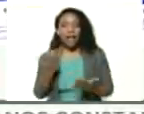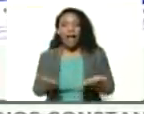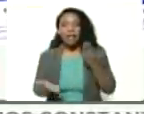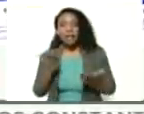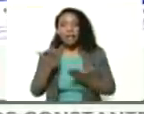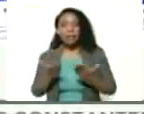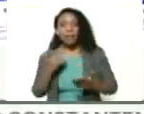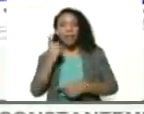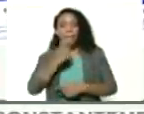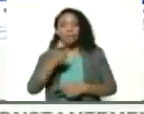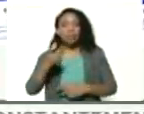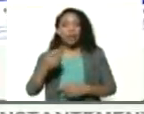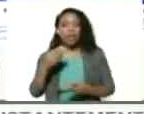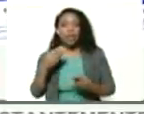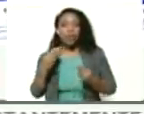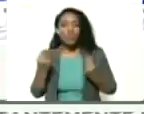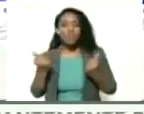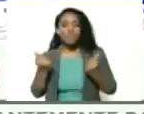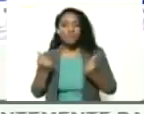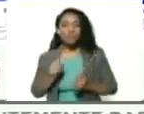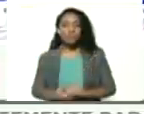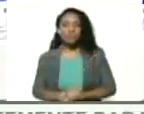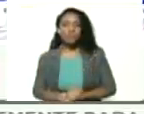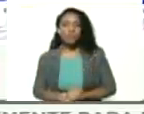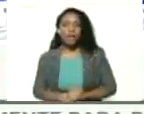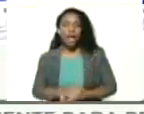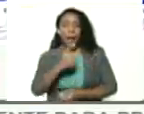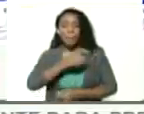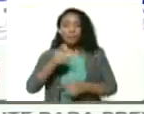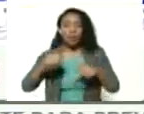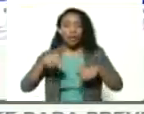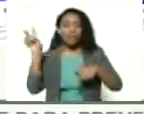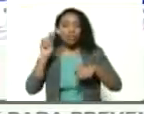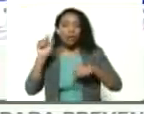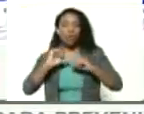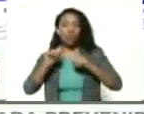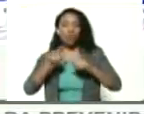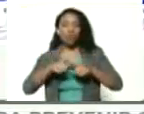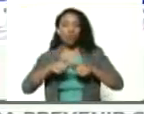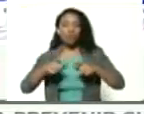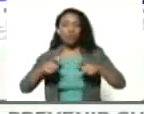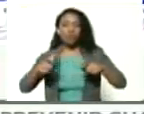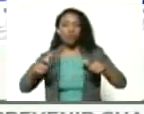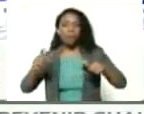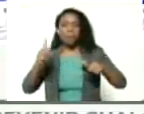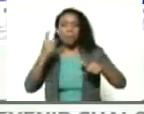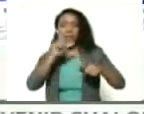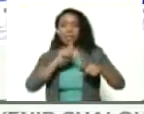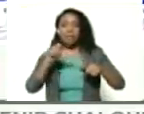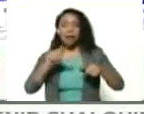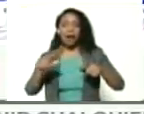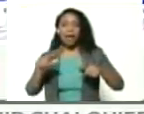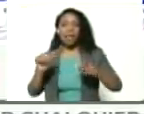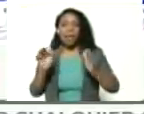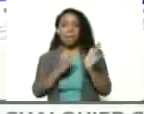casos nuevos y recuperados. Los casos en Venezuela comenzaron a incrementarse a partir de la primera semana de